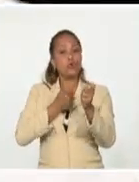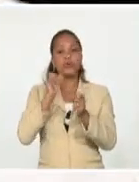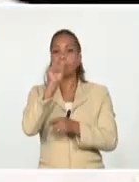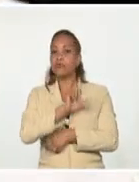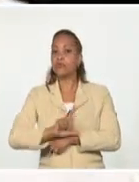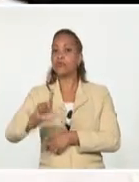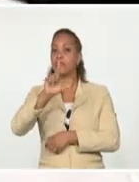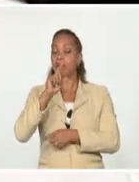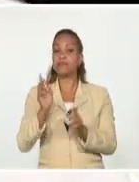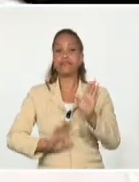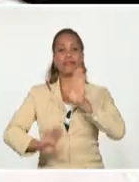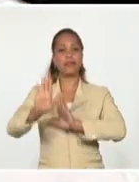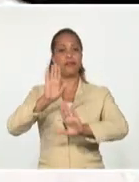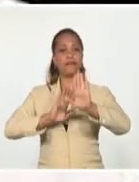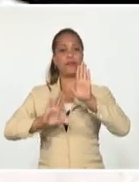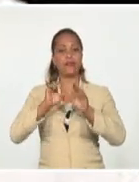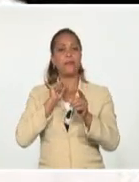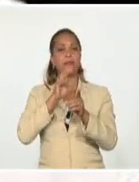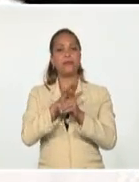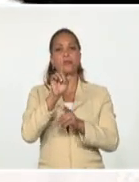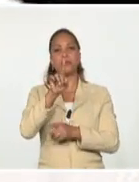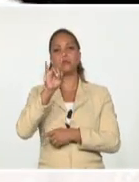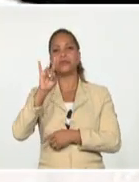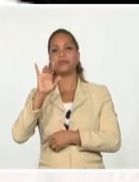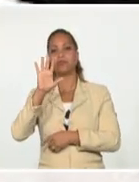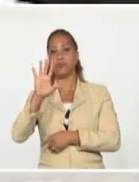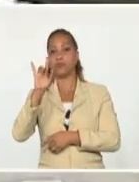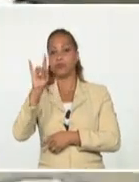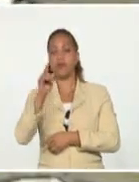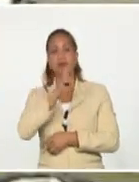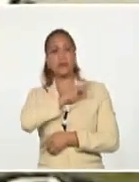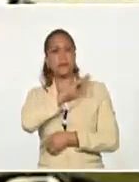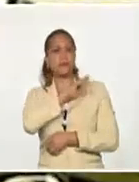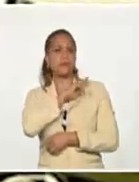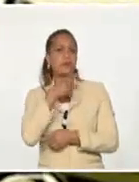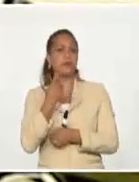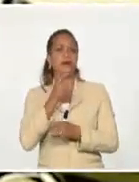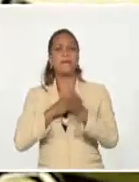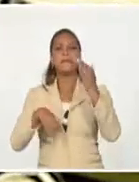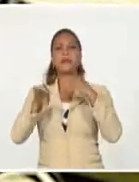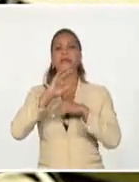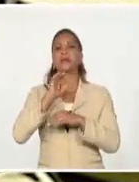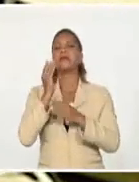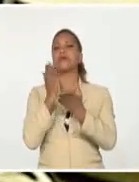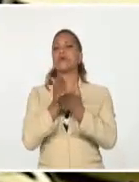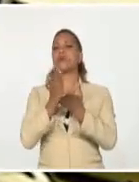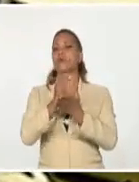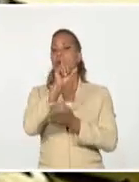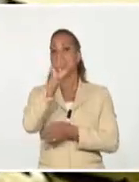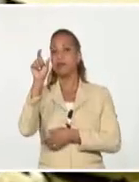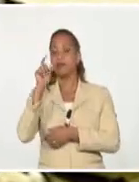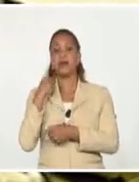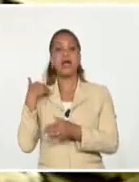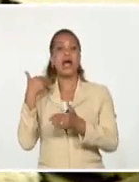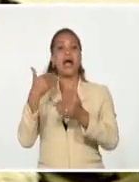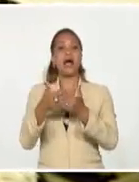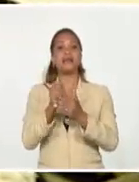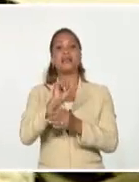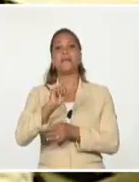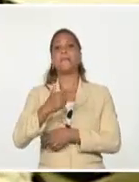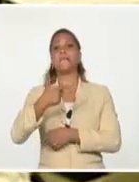partir de 1959 ocupó importantes responsabilidades en el Ministerio de Educación hasta llegar a